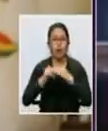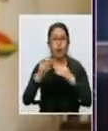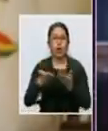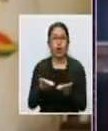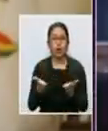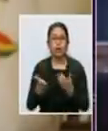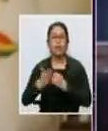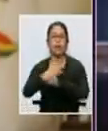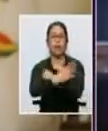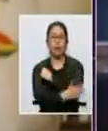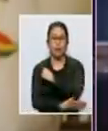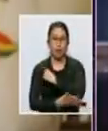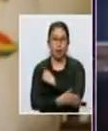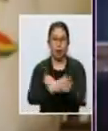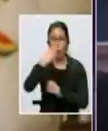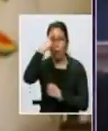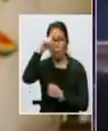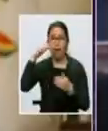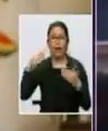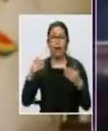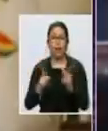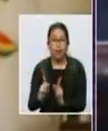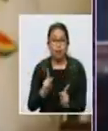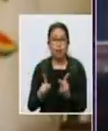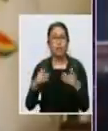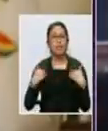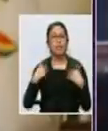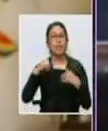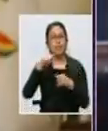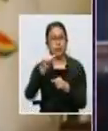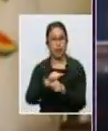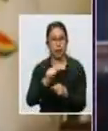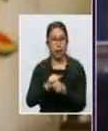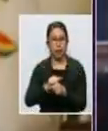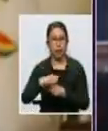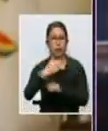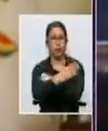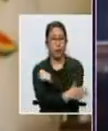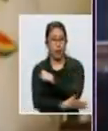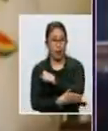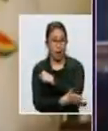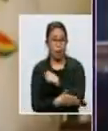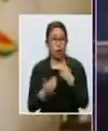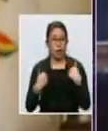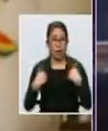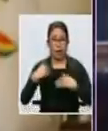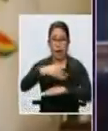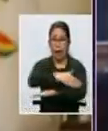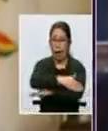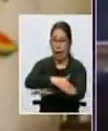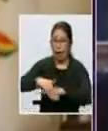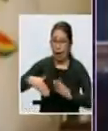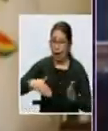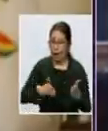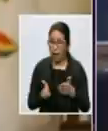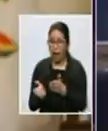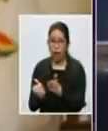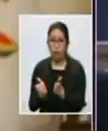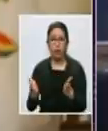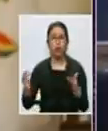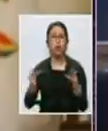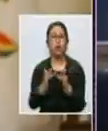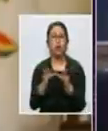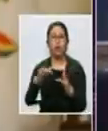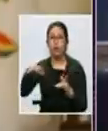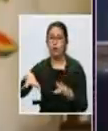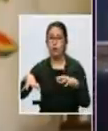probablemente podían haber esperado algo más, pero yo creo que ellos están conscientes de la situación y estoy además seguro de que van a tener esta convocatoria